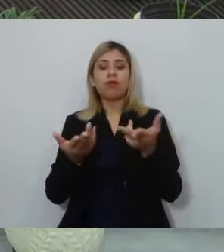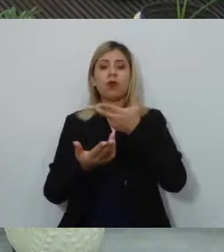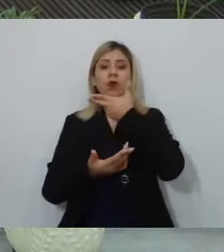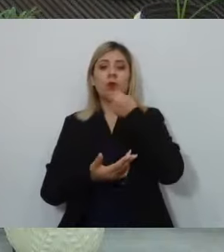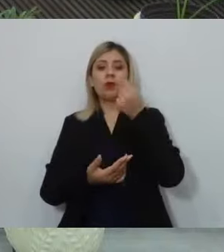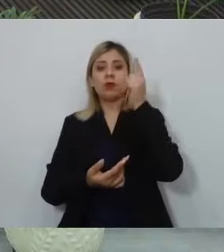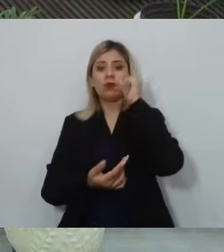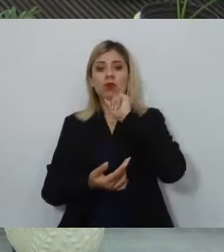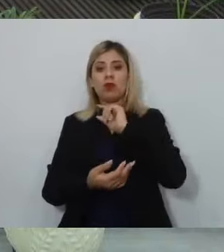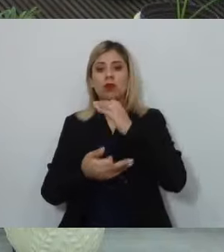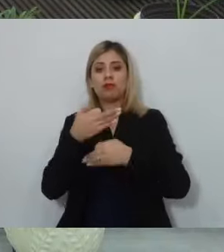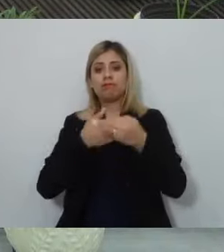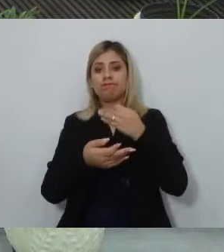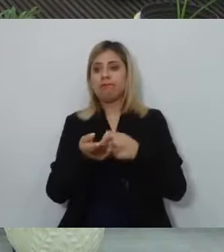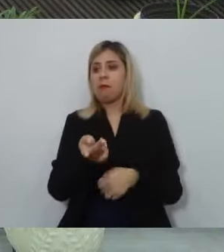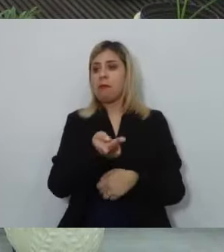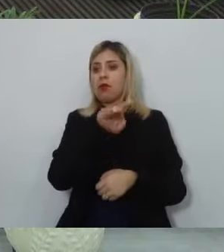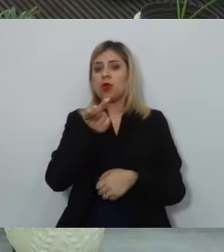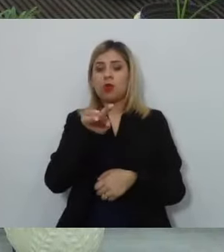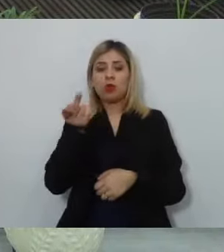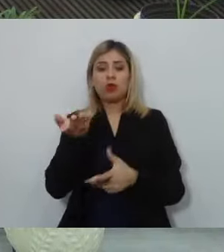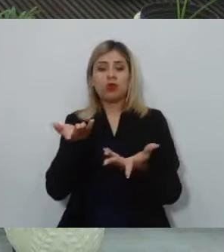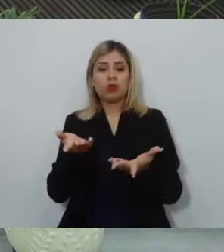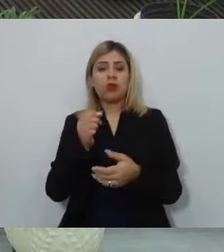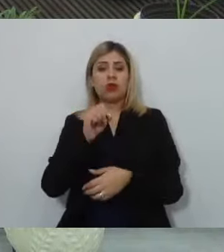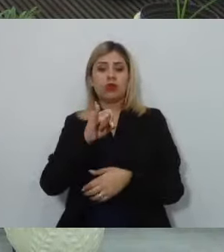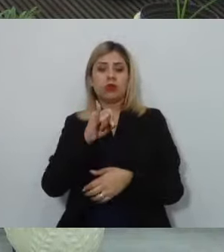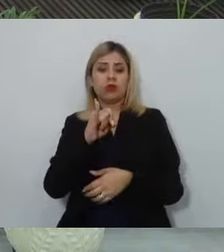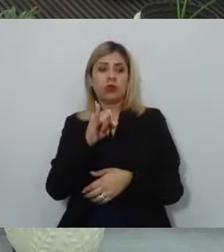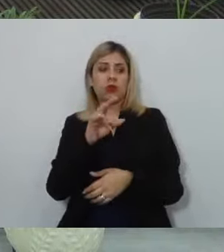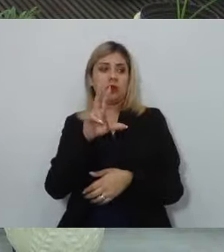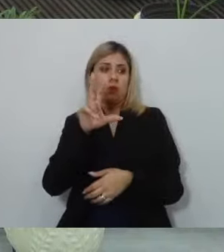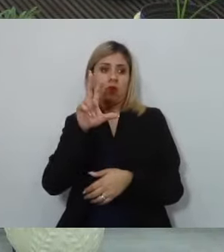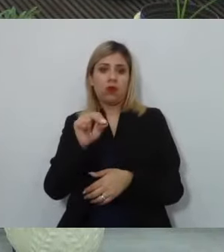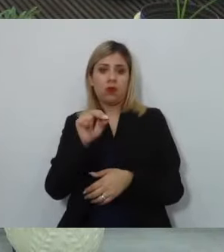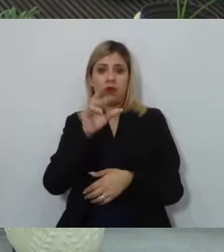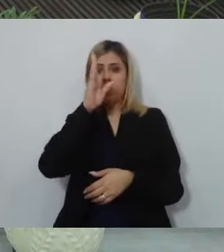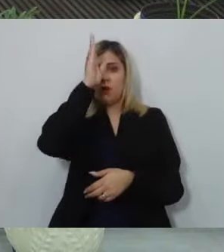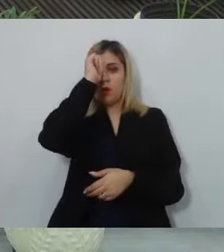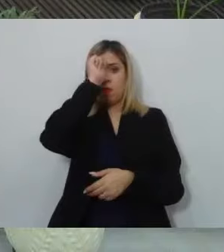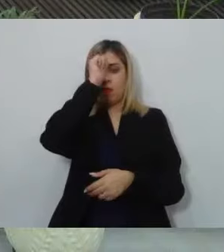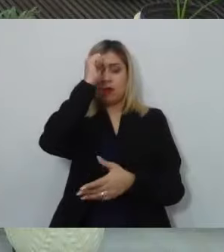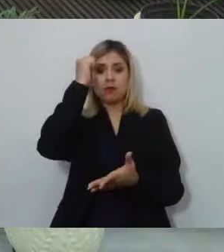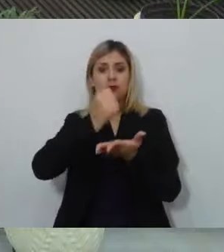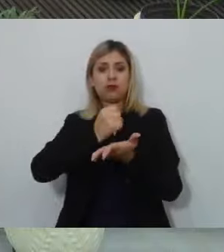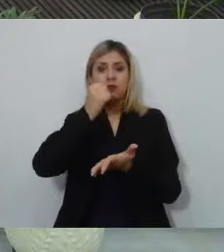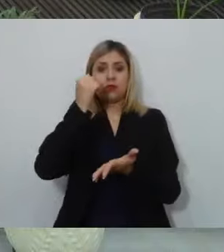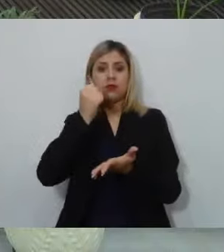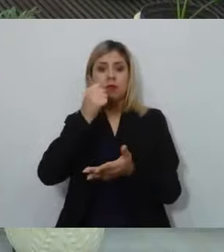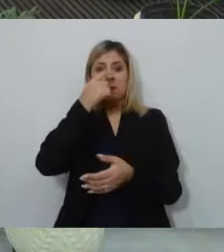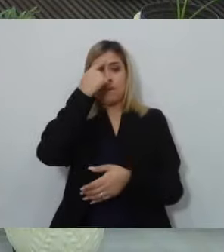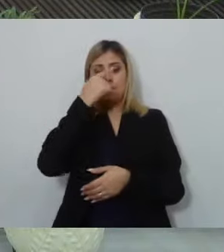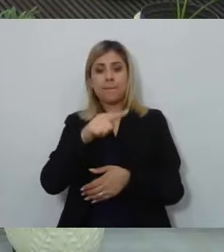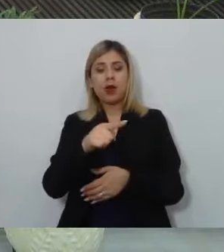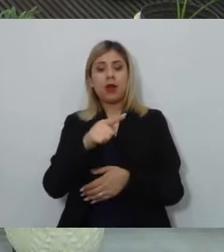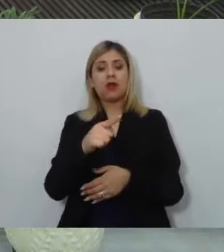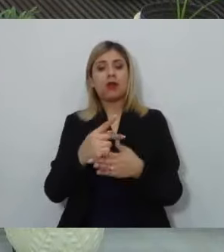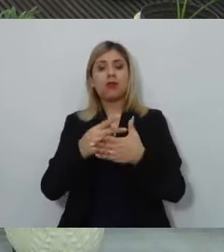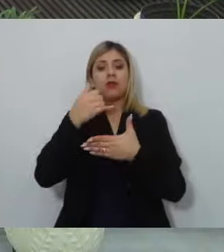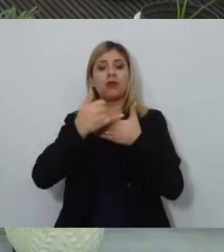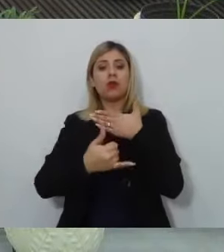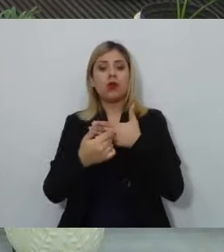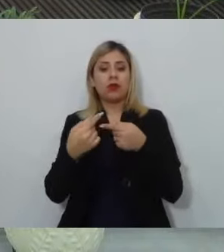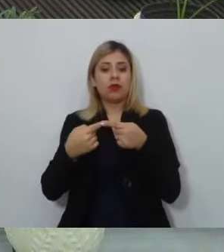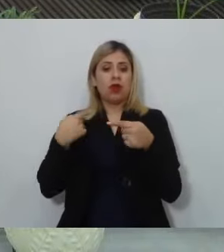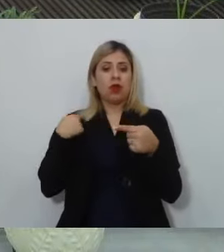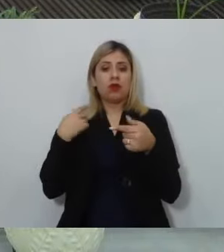ya expresadas por la presidenta eh Y sugeridas por la consejera soat yanin García González los que estén por la afirmativa